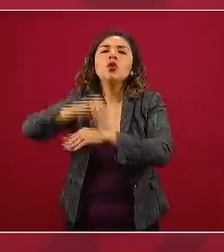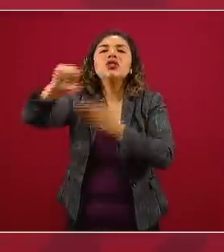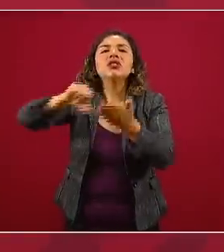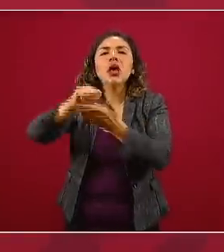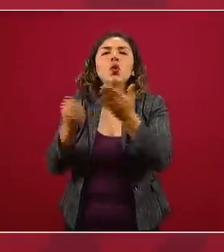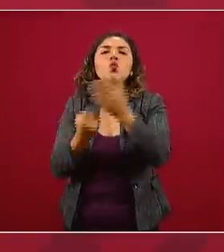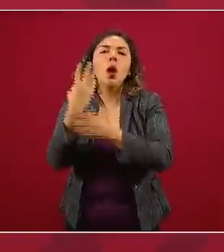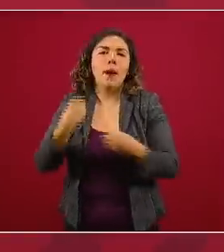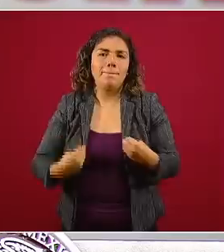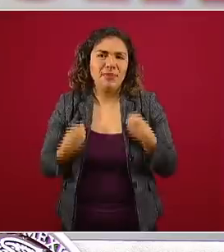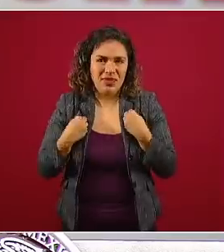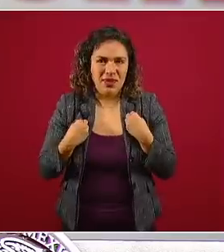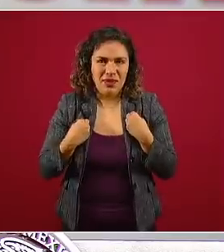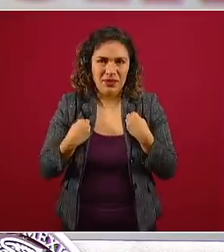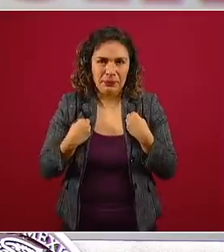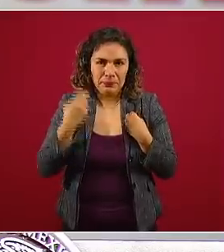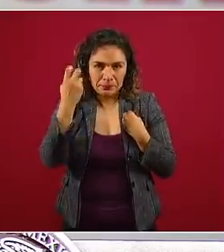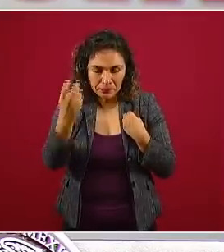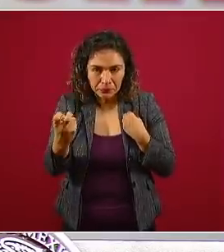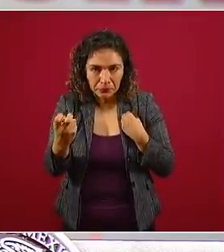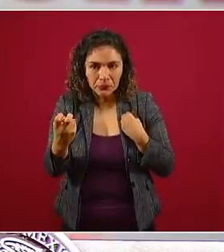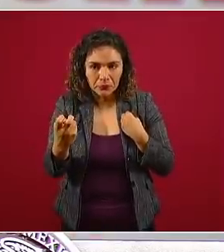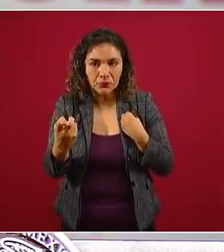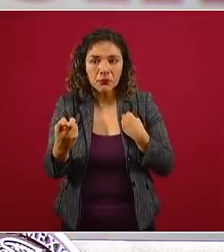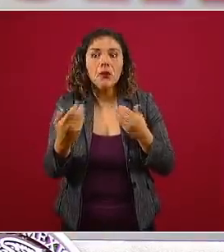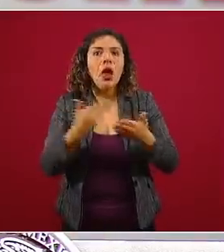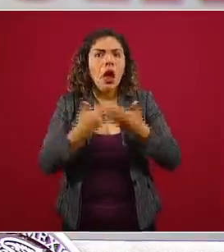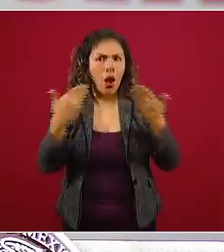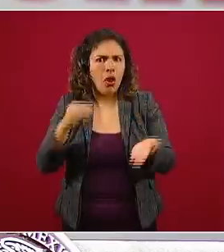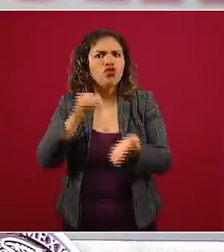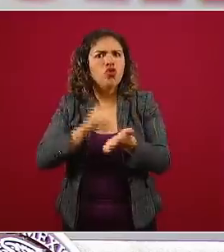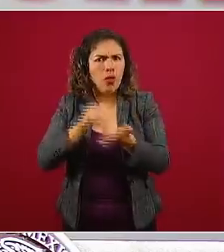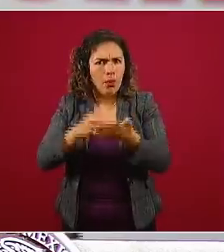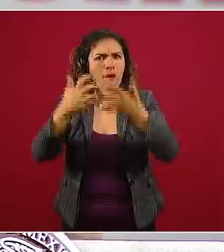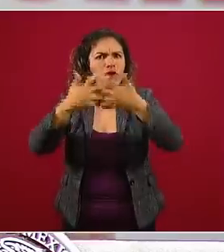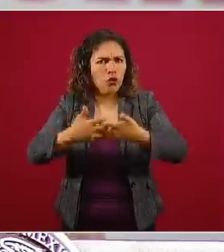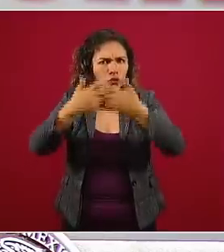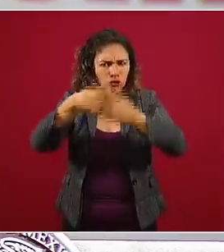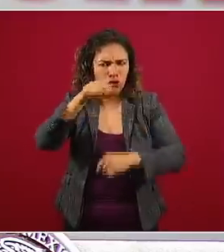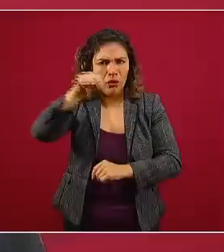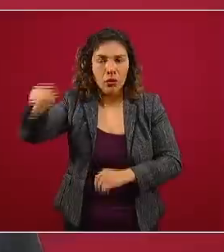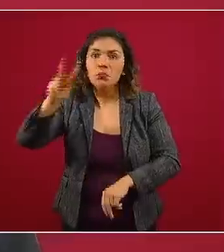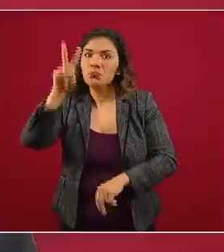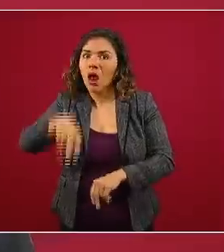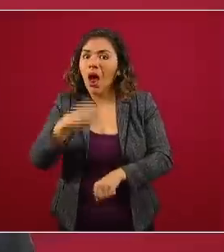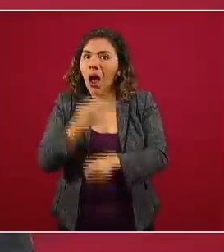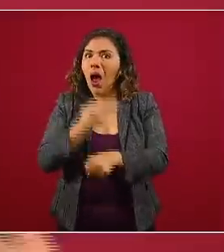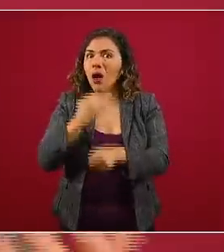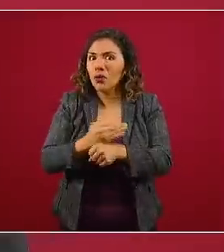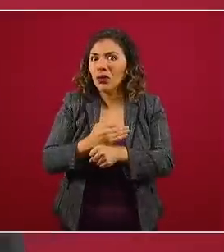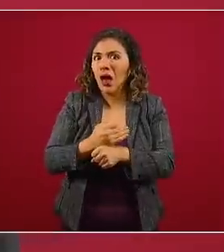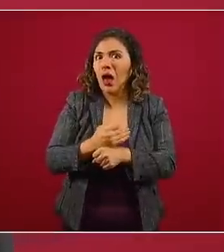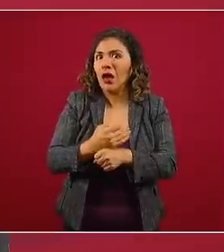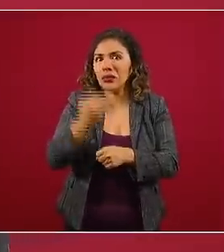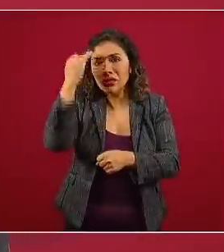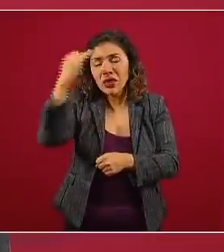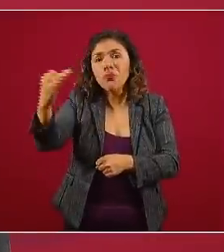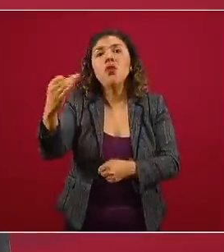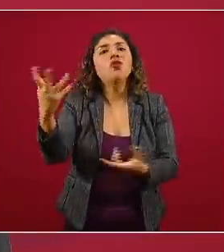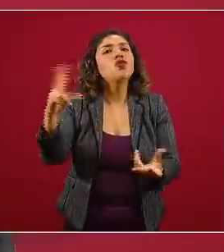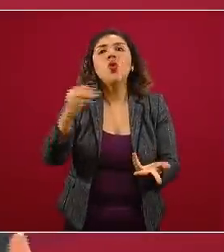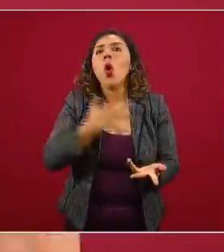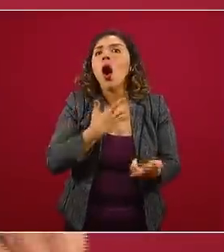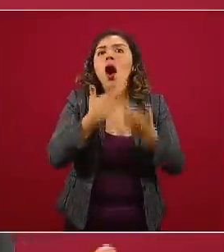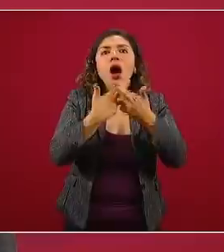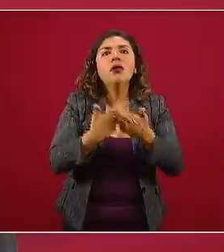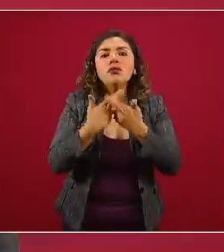nueva vida hoy persisten en operación por cierto un reto grande que tenemos es no hay suficientes unidades